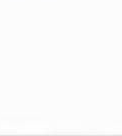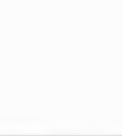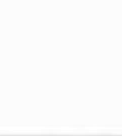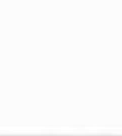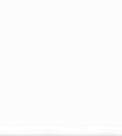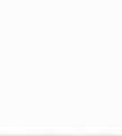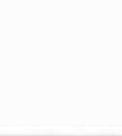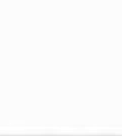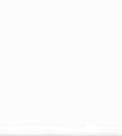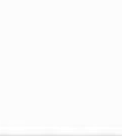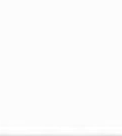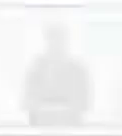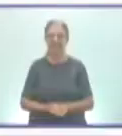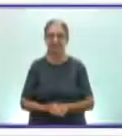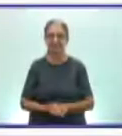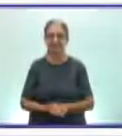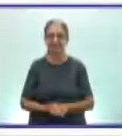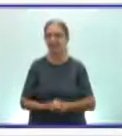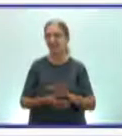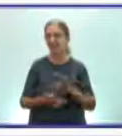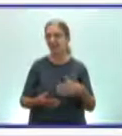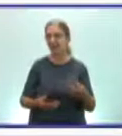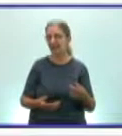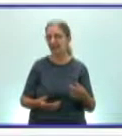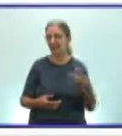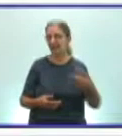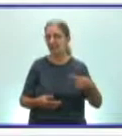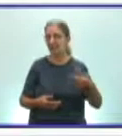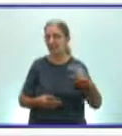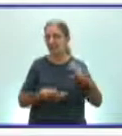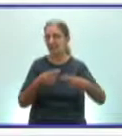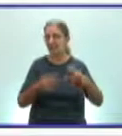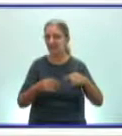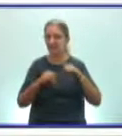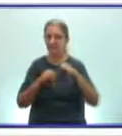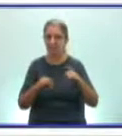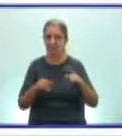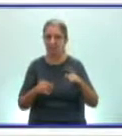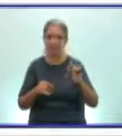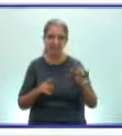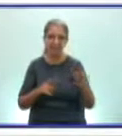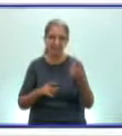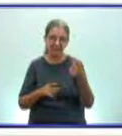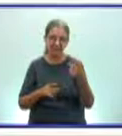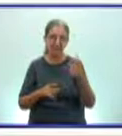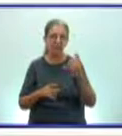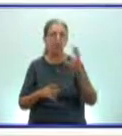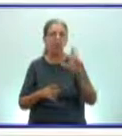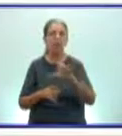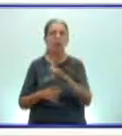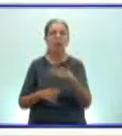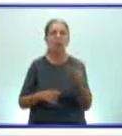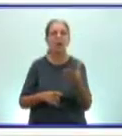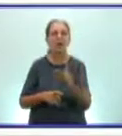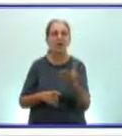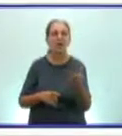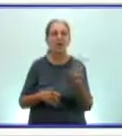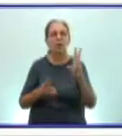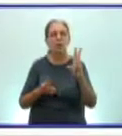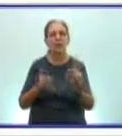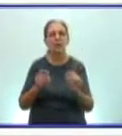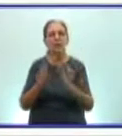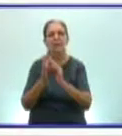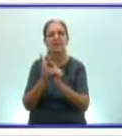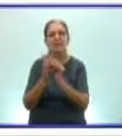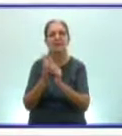¿Qué debemos hacer con esta información? Primero vamos a determinar cuál es el número de meses más frecuentes en que